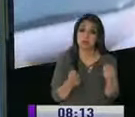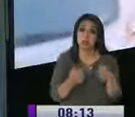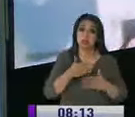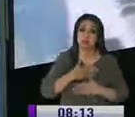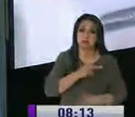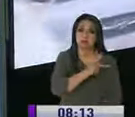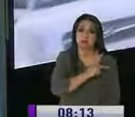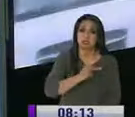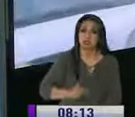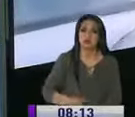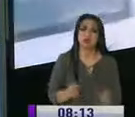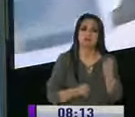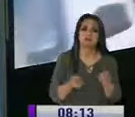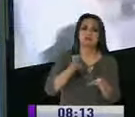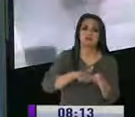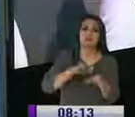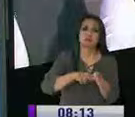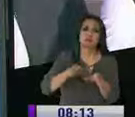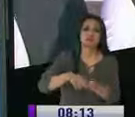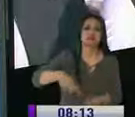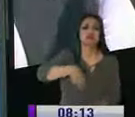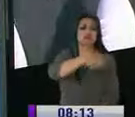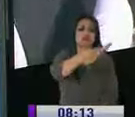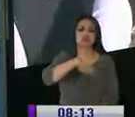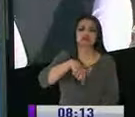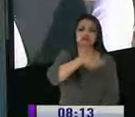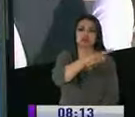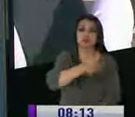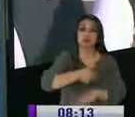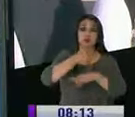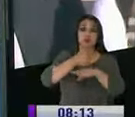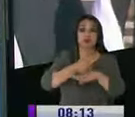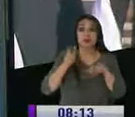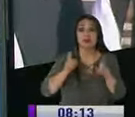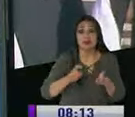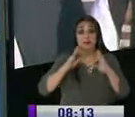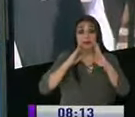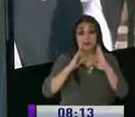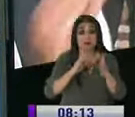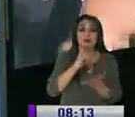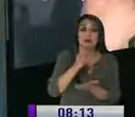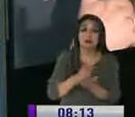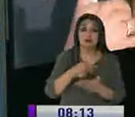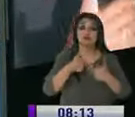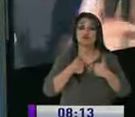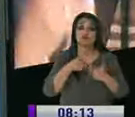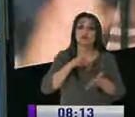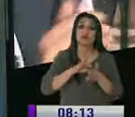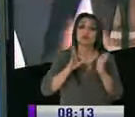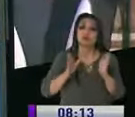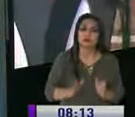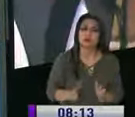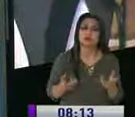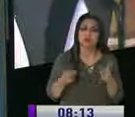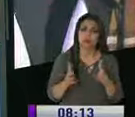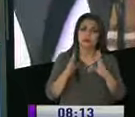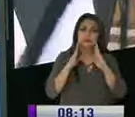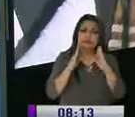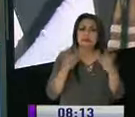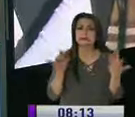particulares como taxi rutas. Ese es un problema que la autoridad no puede dejar de verlo, ¿no? Y nosotros como ciudadanos pues también tenemos que mirar